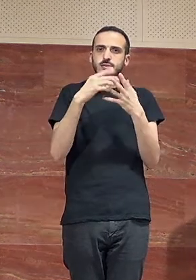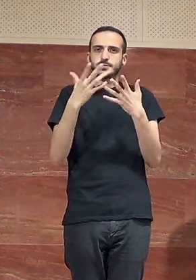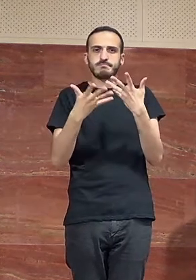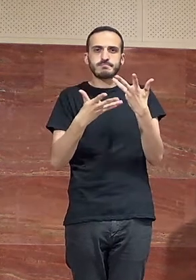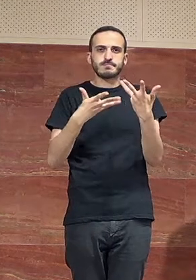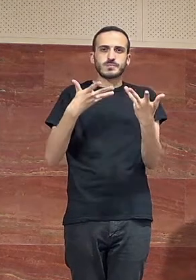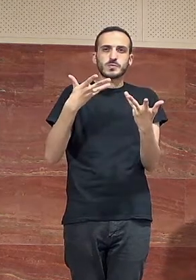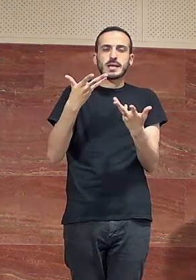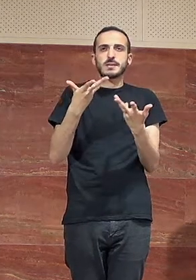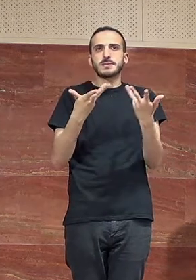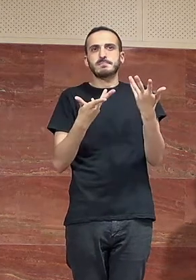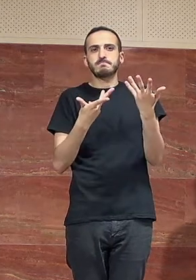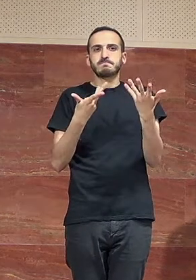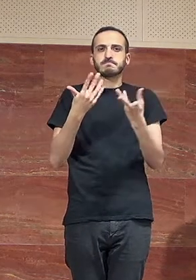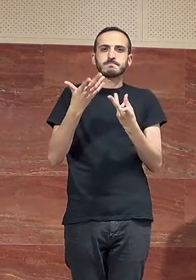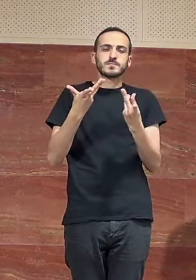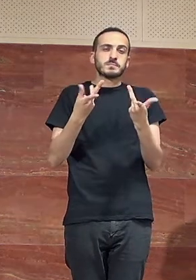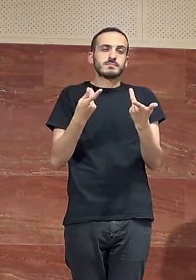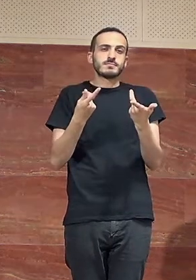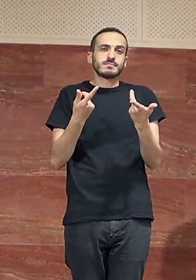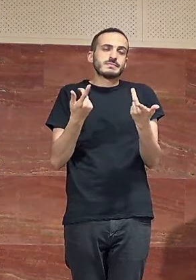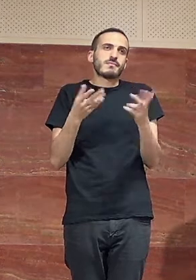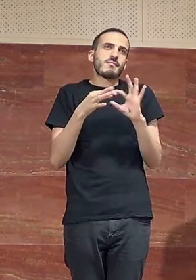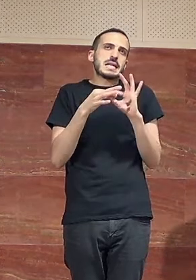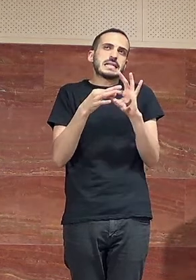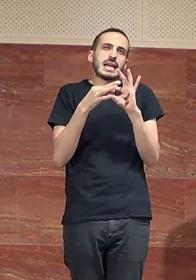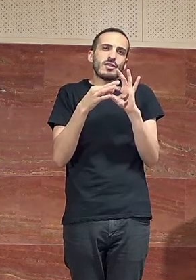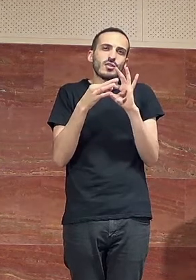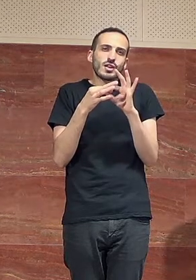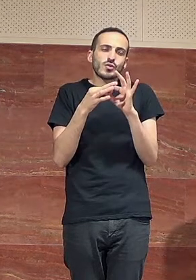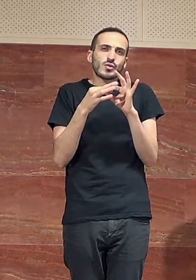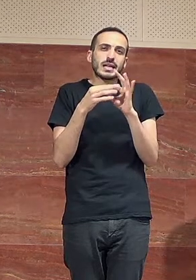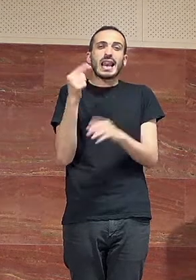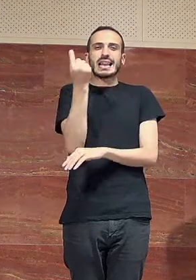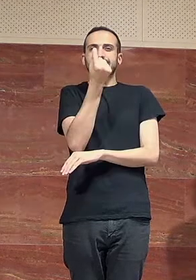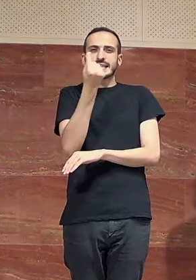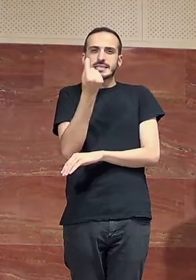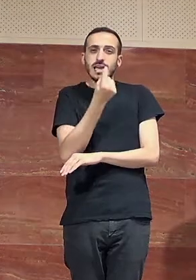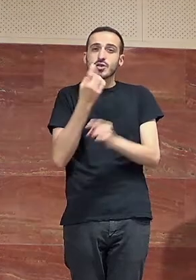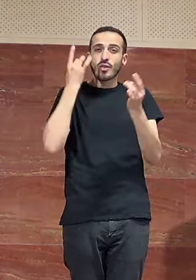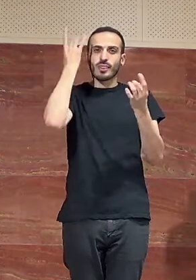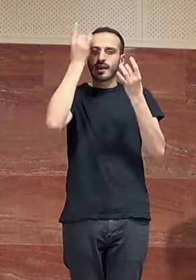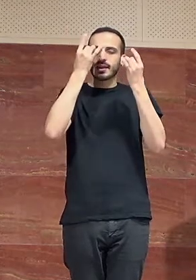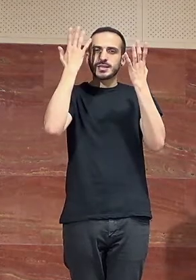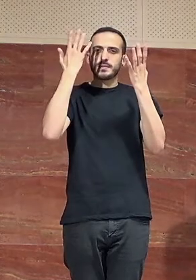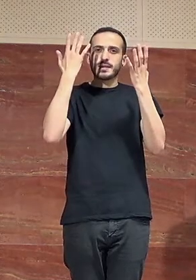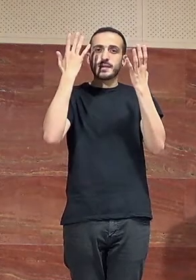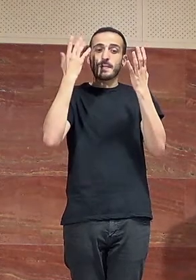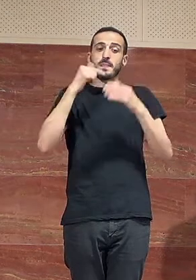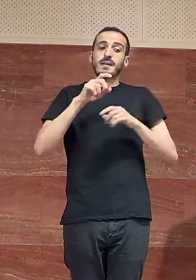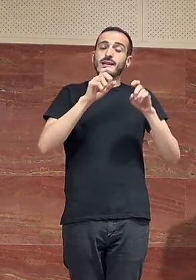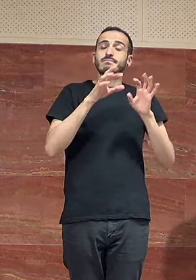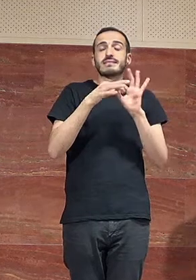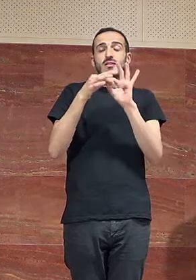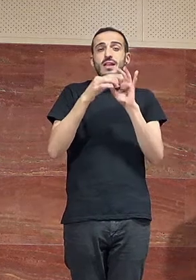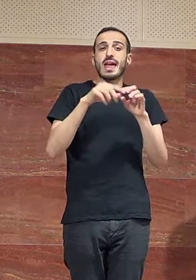este esquema tiene que ver con el diseño de actividades desde la educación